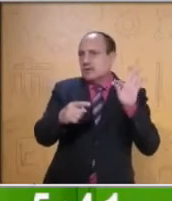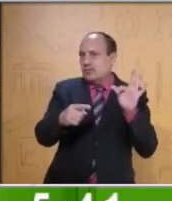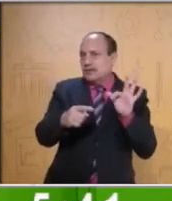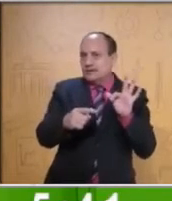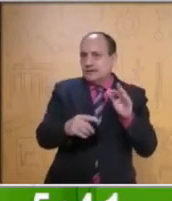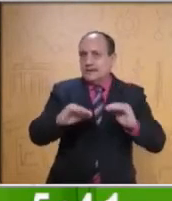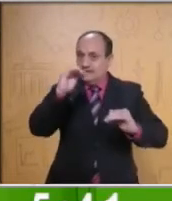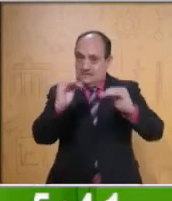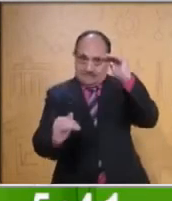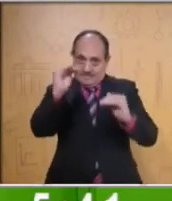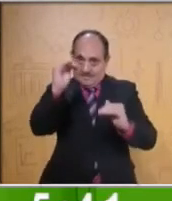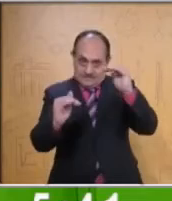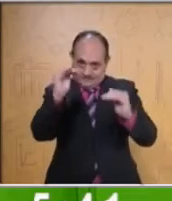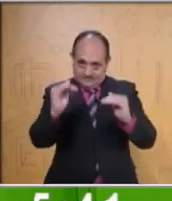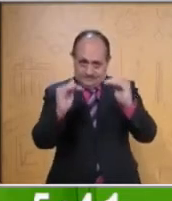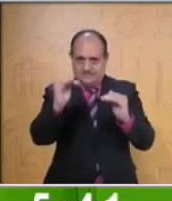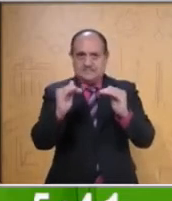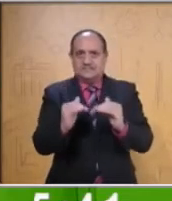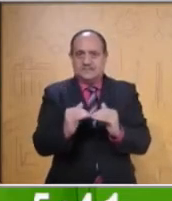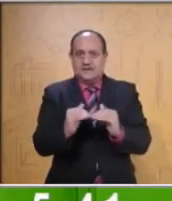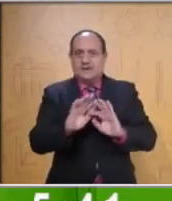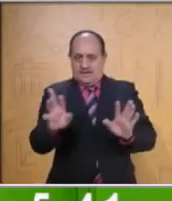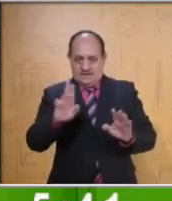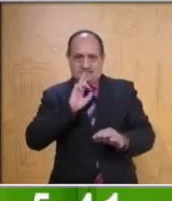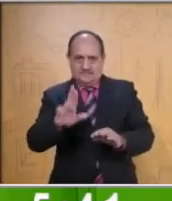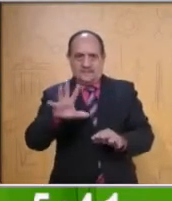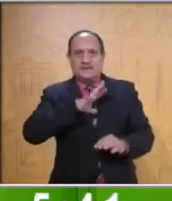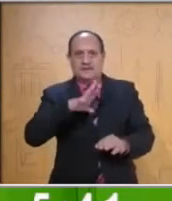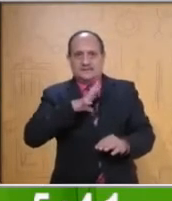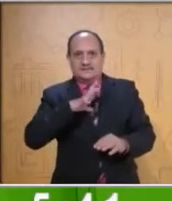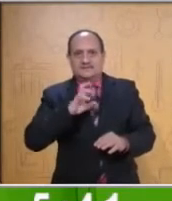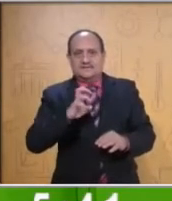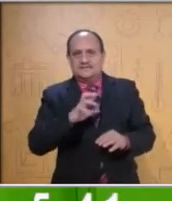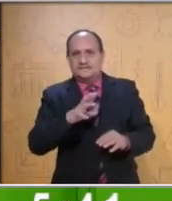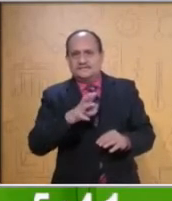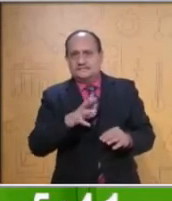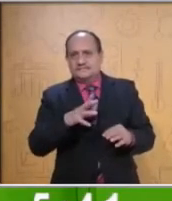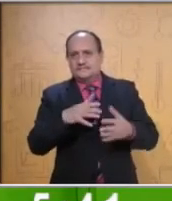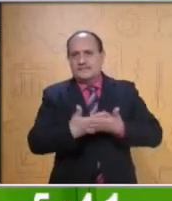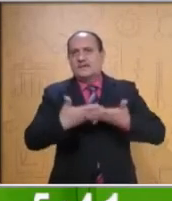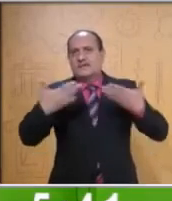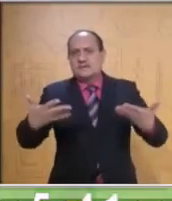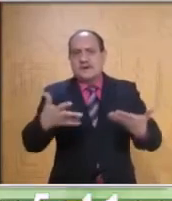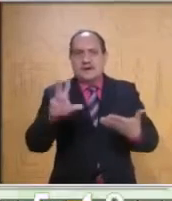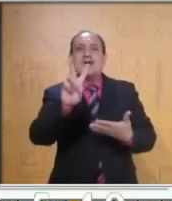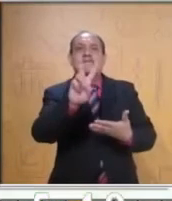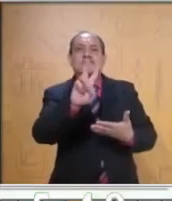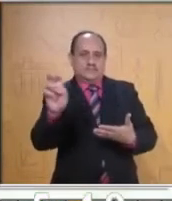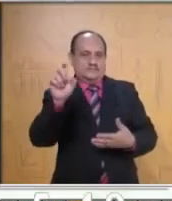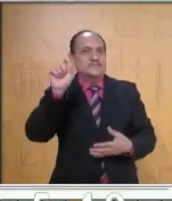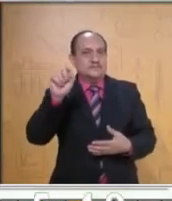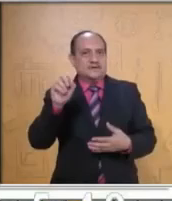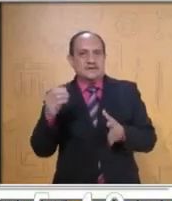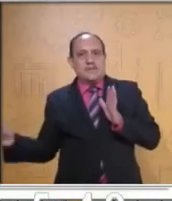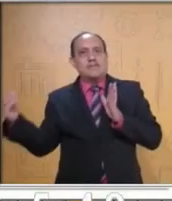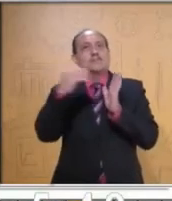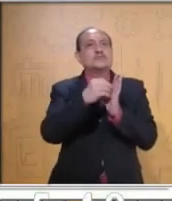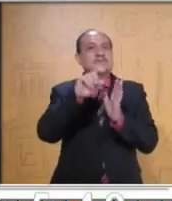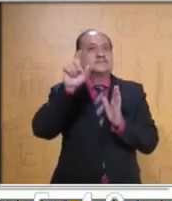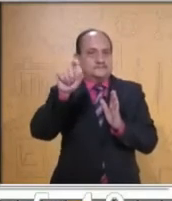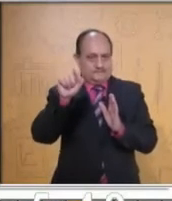confunda muchachos, media aritmética. Ahí tenemos ahora 220 porque yo le estoy agregando